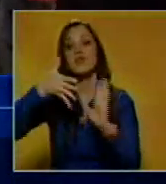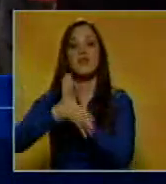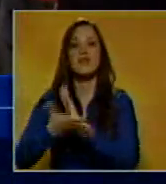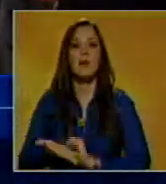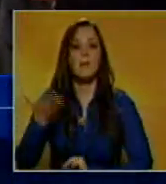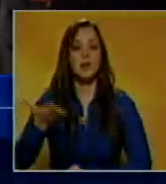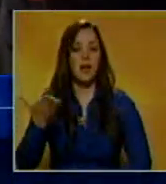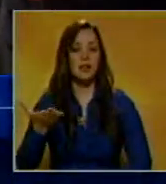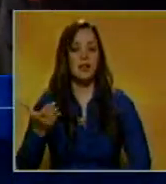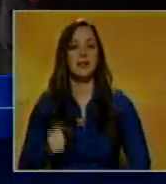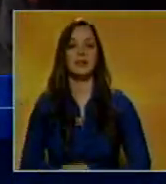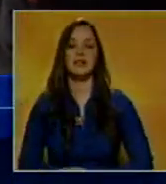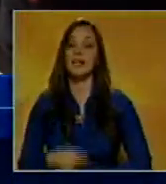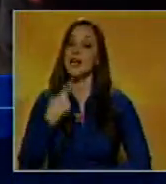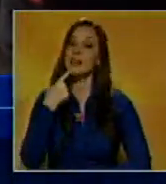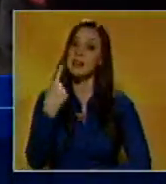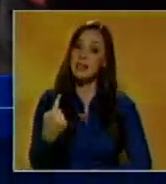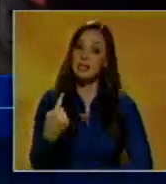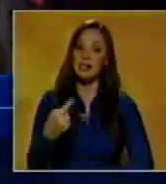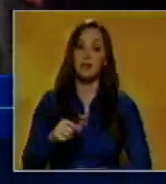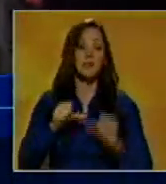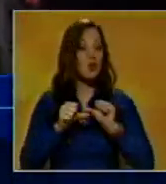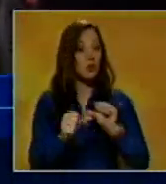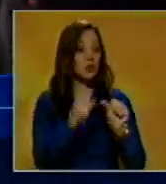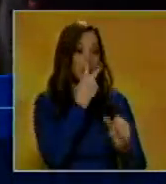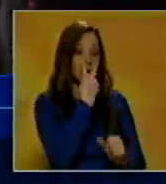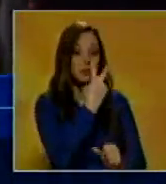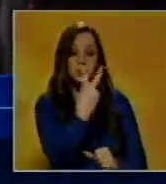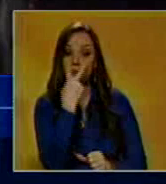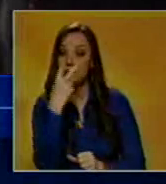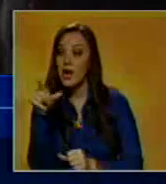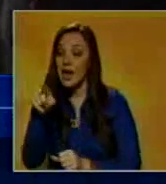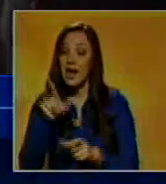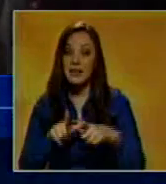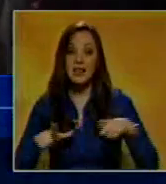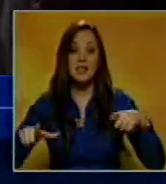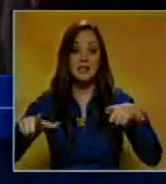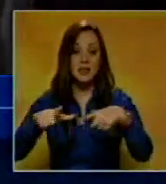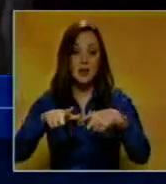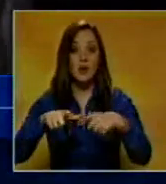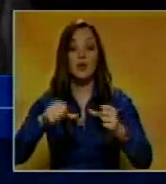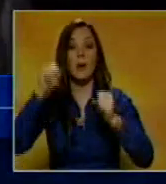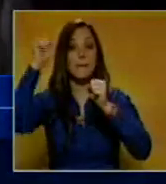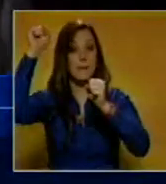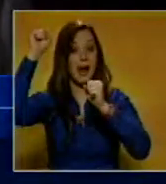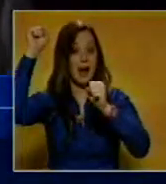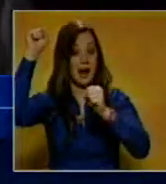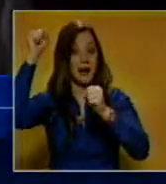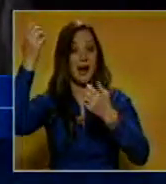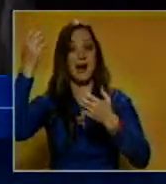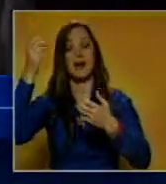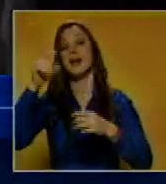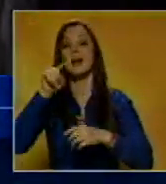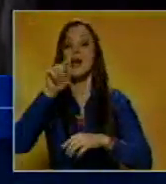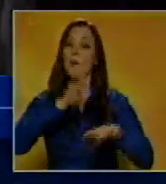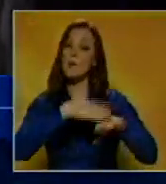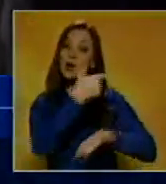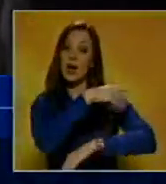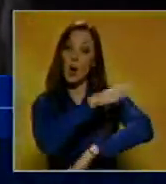distrito capital indicaron que continuarán visitando estas zonas que conforman este circuito para contrarrestar lo que a su juicio responde a un